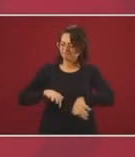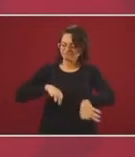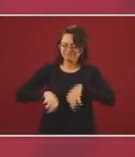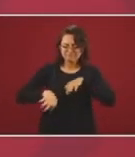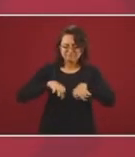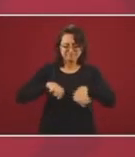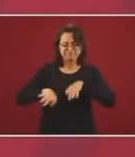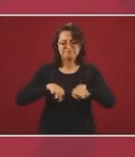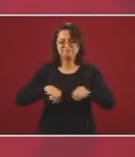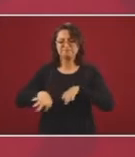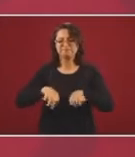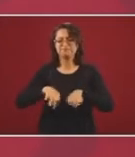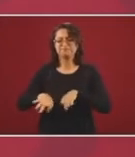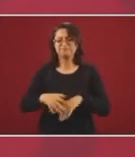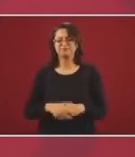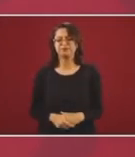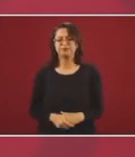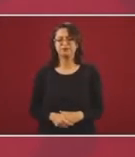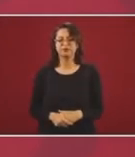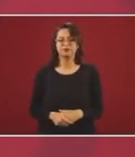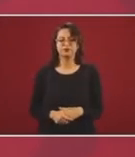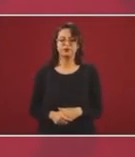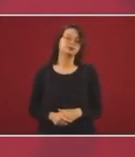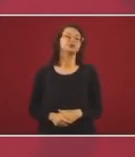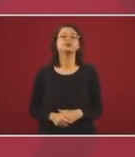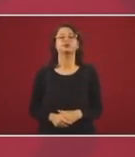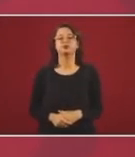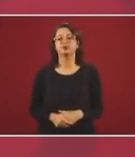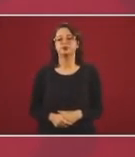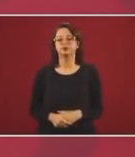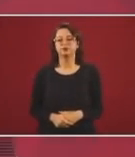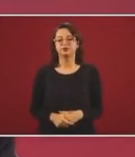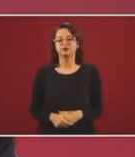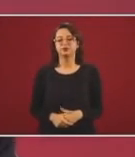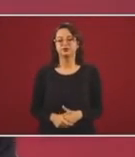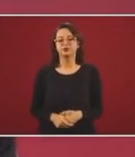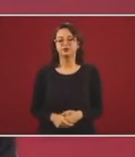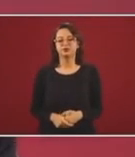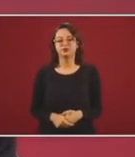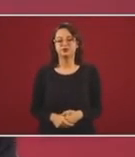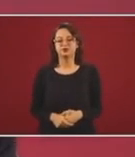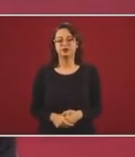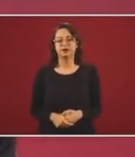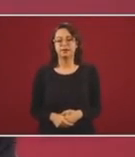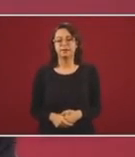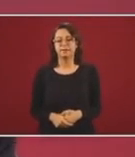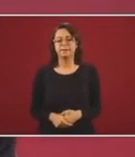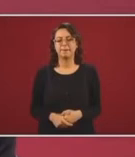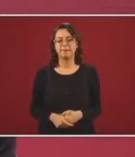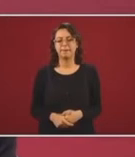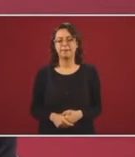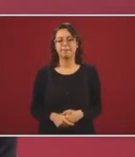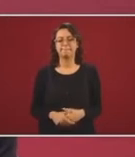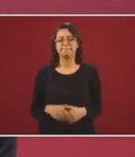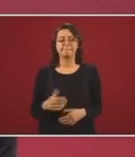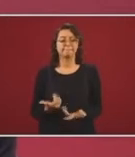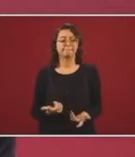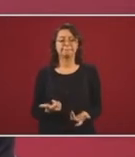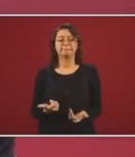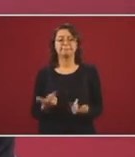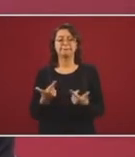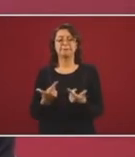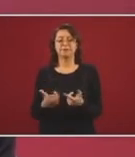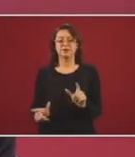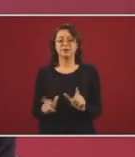anunció que este mes de febrero visitará guanajuato para inaugurar los primeros cuarteles de la guardia nacional esta sería la segunda visita